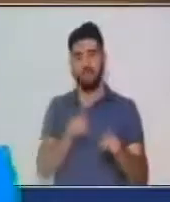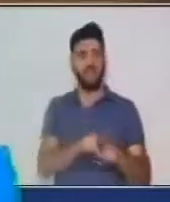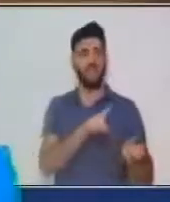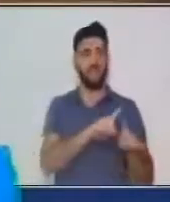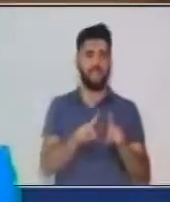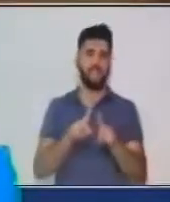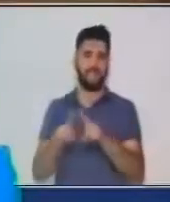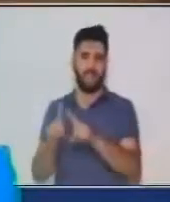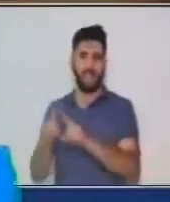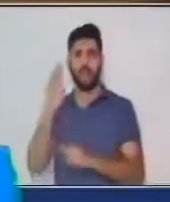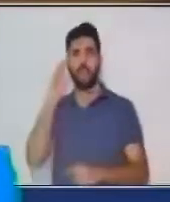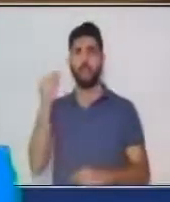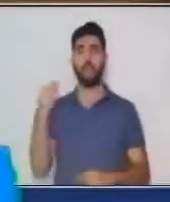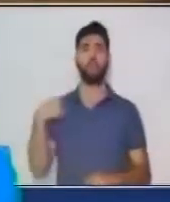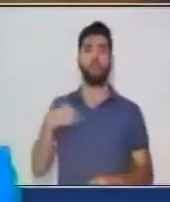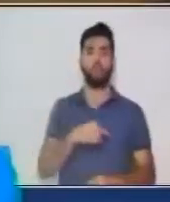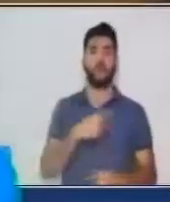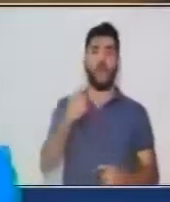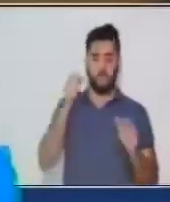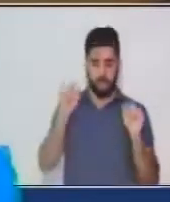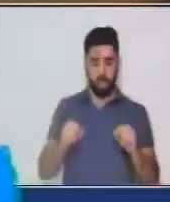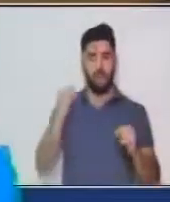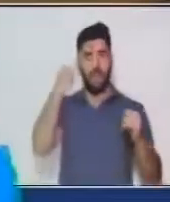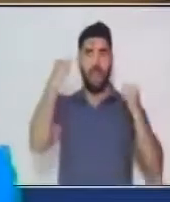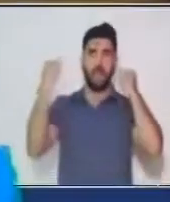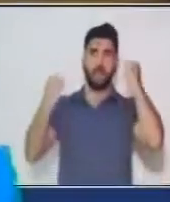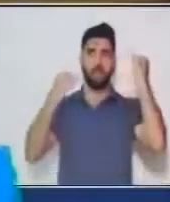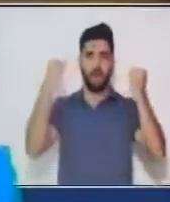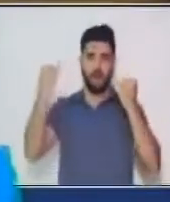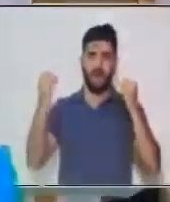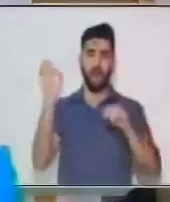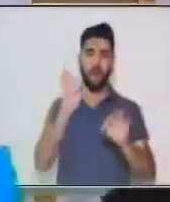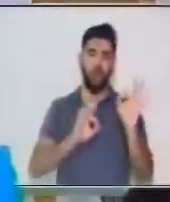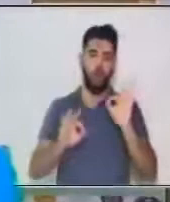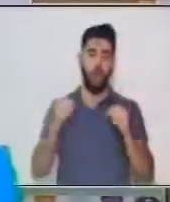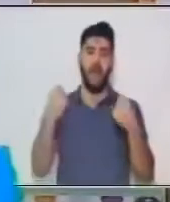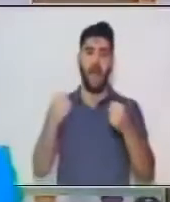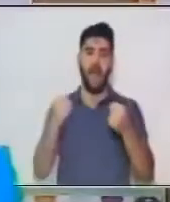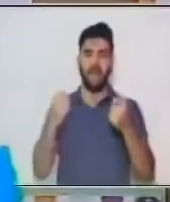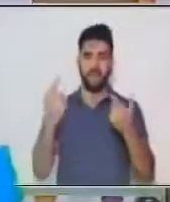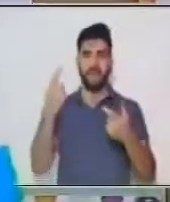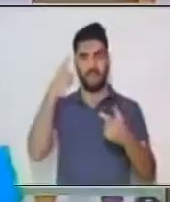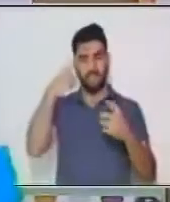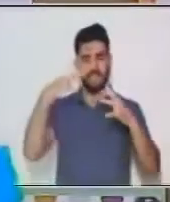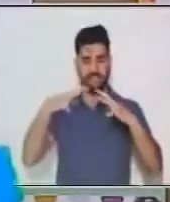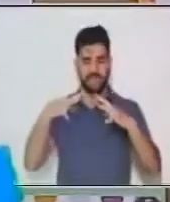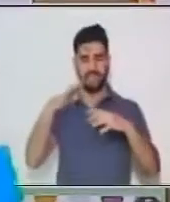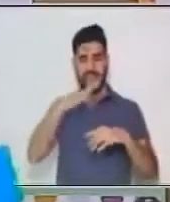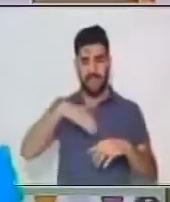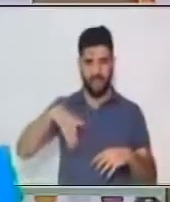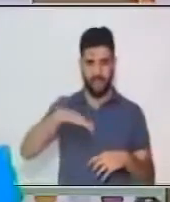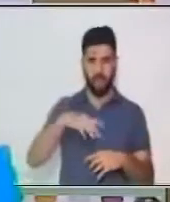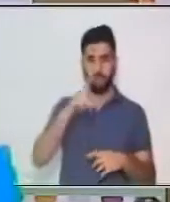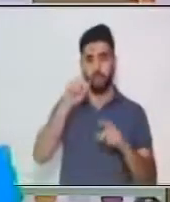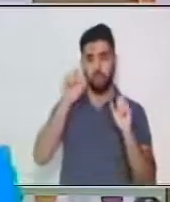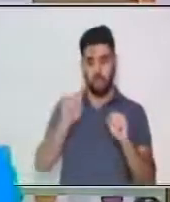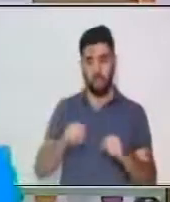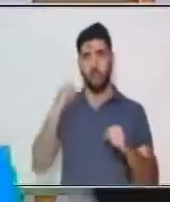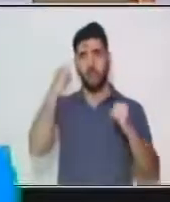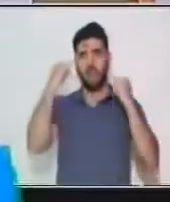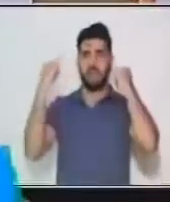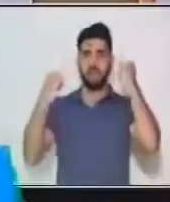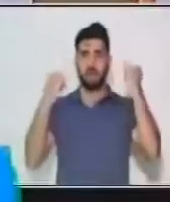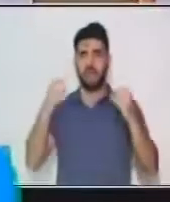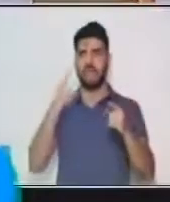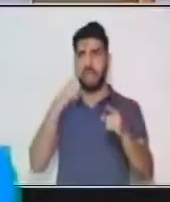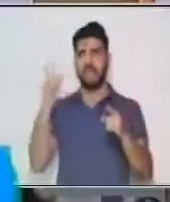tenemos la capacidad de imaginar y crear estas figuras en nuestro cerebro. ¿Y cómo las vamos a imaginar?